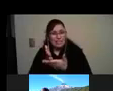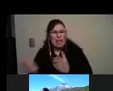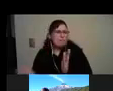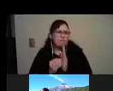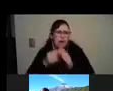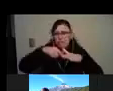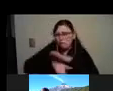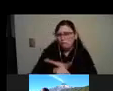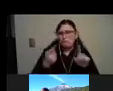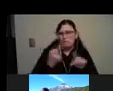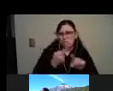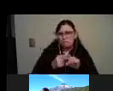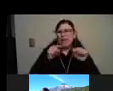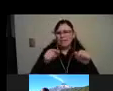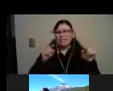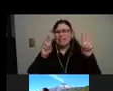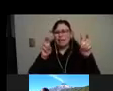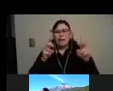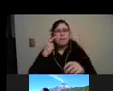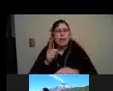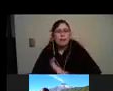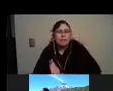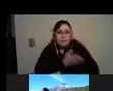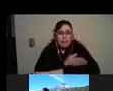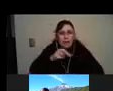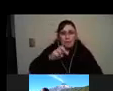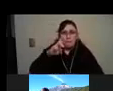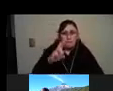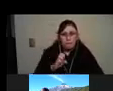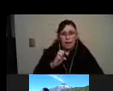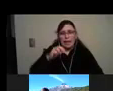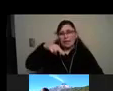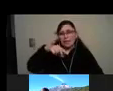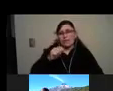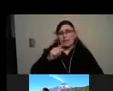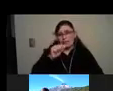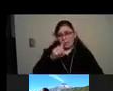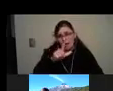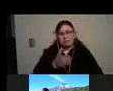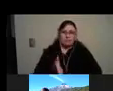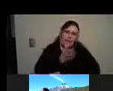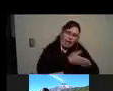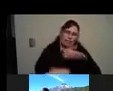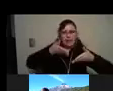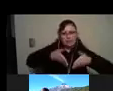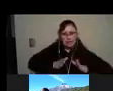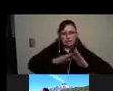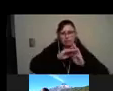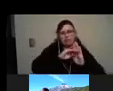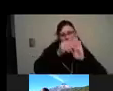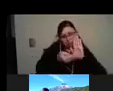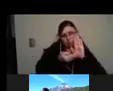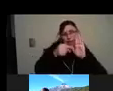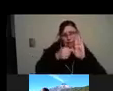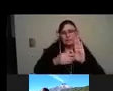se clasifica en el fondo como prenatales, ya, es decir, la causa de la lesión se produjo antes del nacimiento,